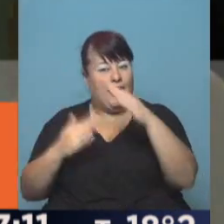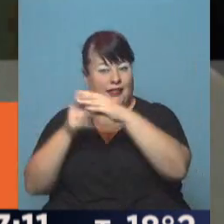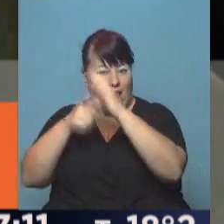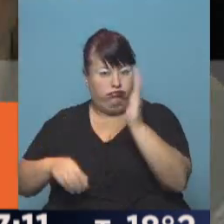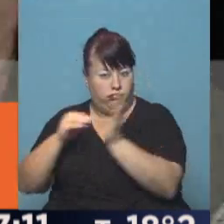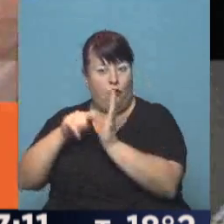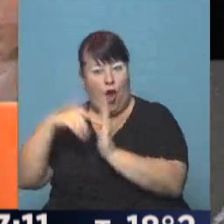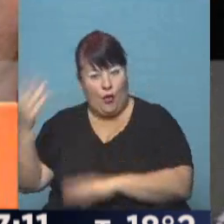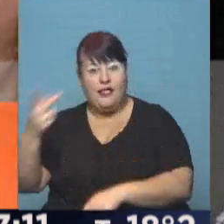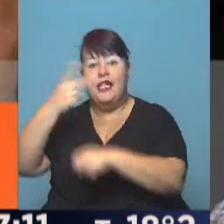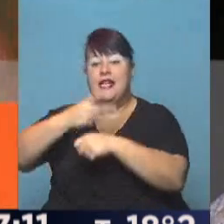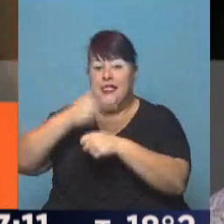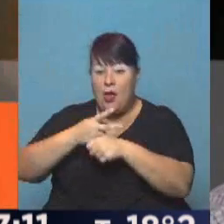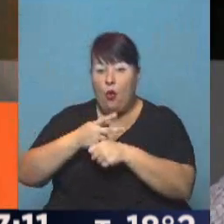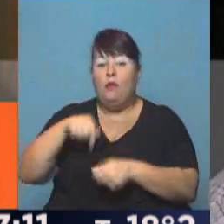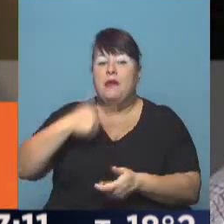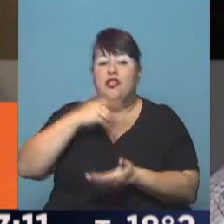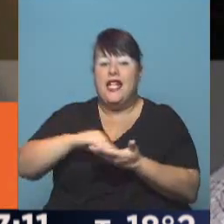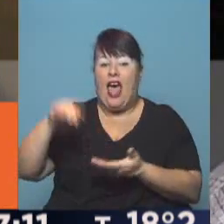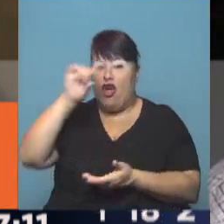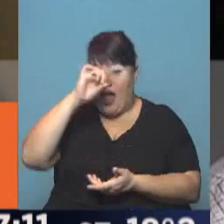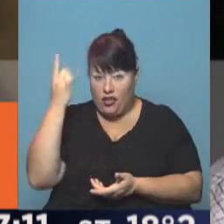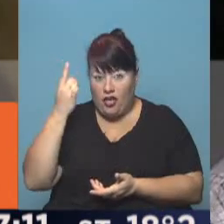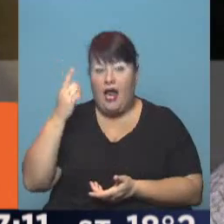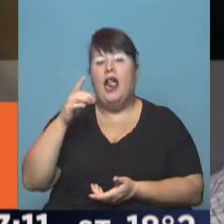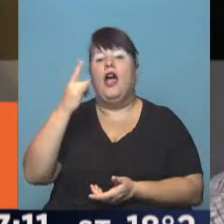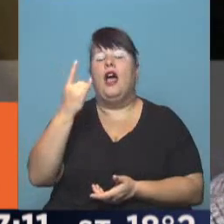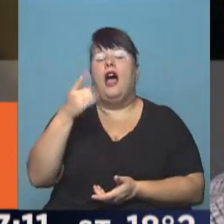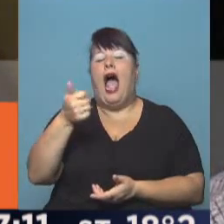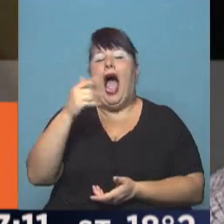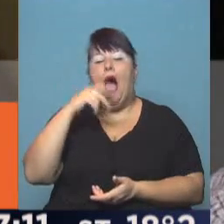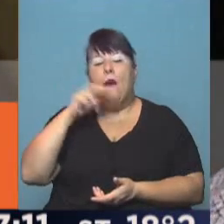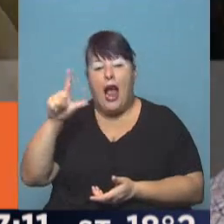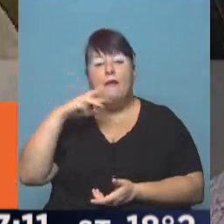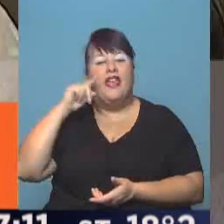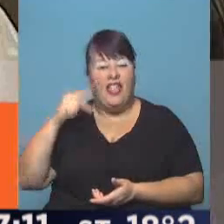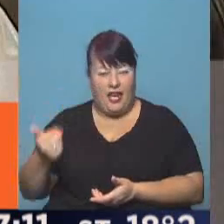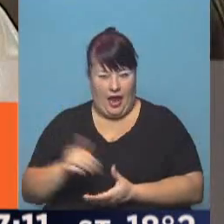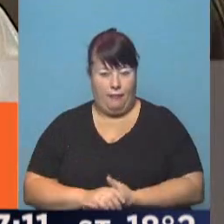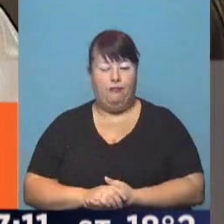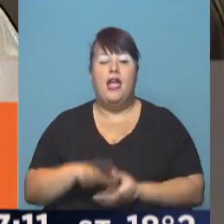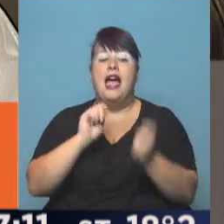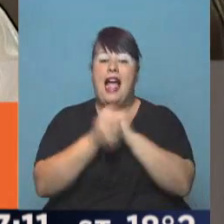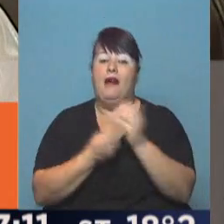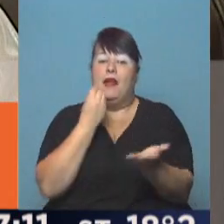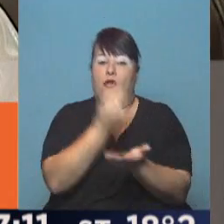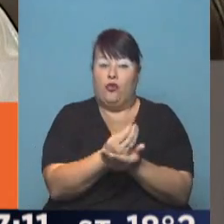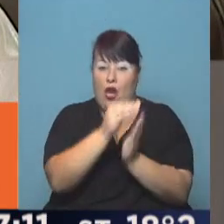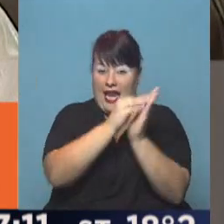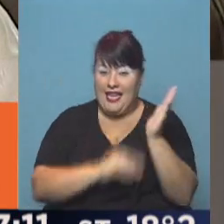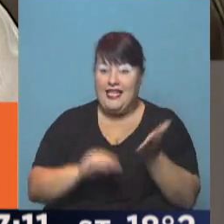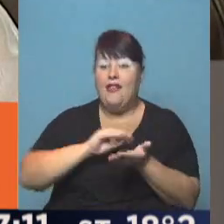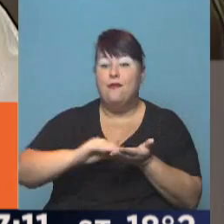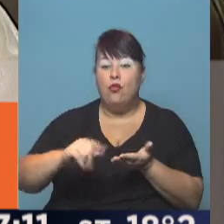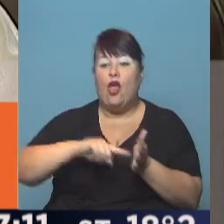provincia y en segundo término al actual senador nacional juan manuel abal medina cambiemos puso al frente de su lista de